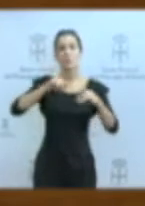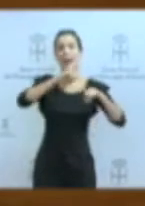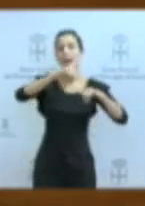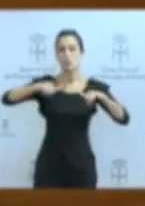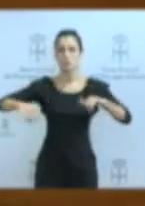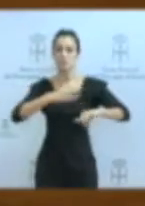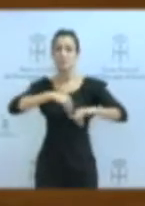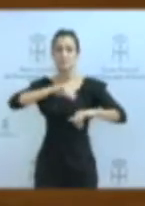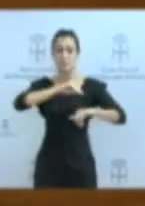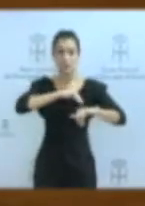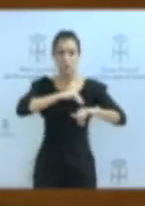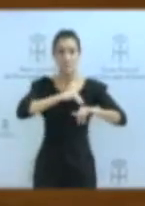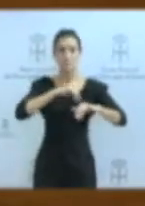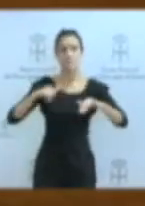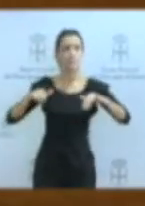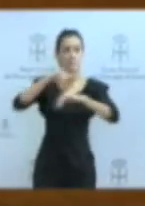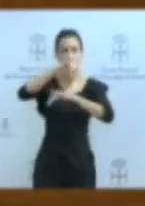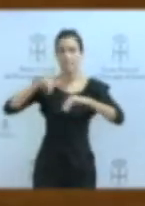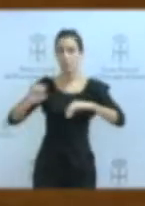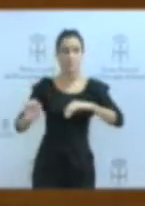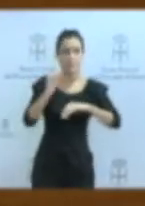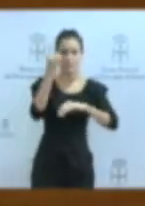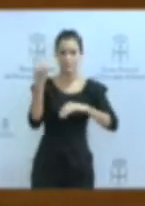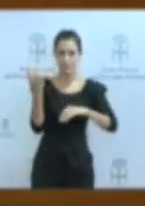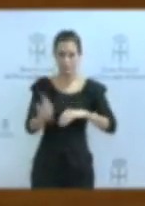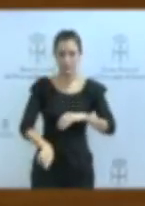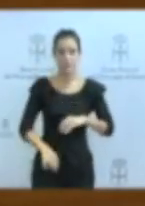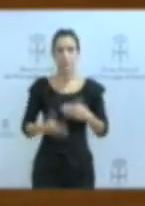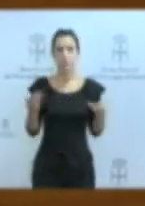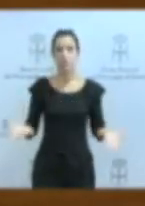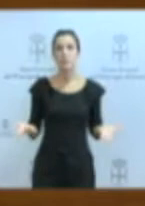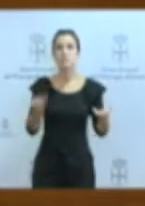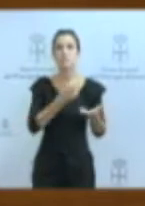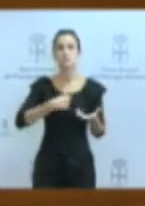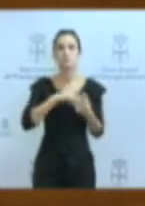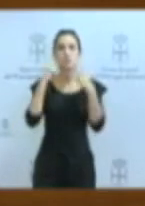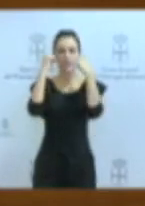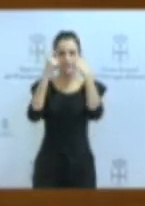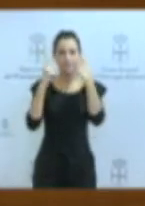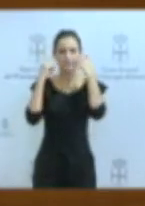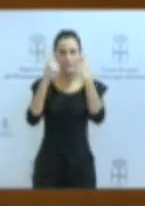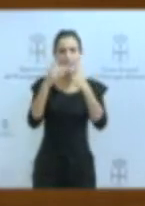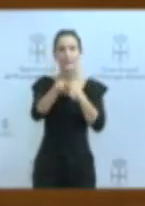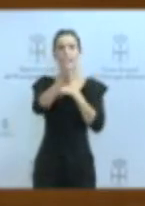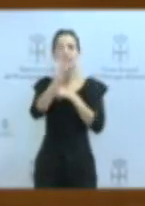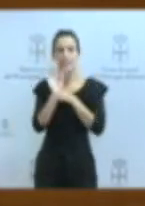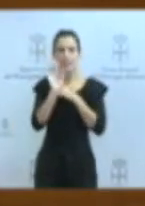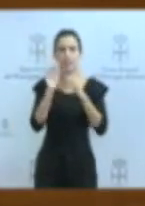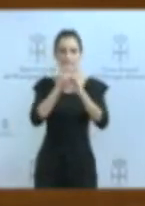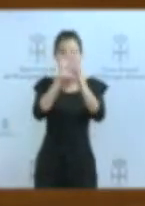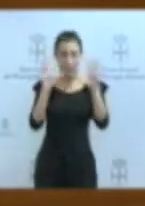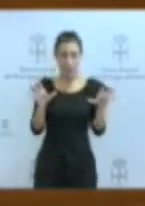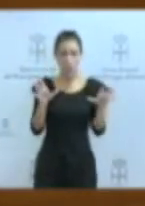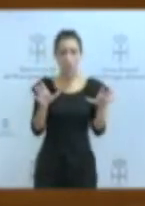De manera que, digamos, se ha procurado que la elección sea objetiva en función no solamente de los tráficos que hasta